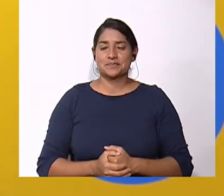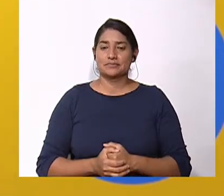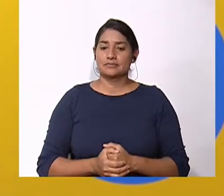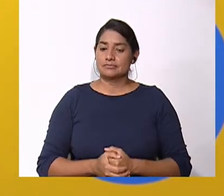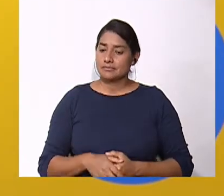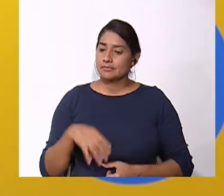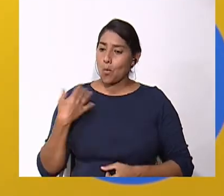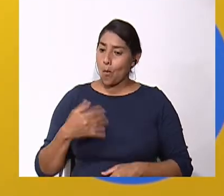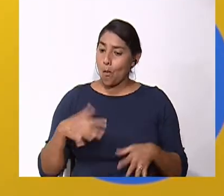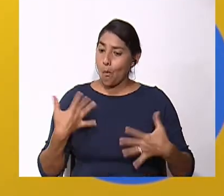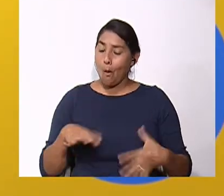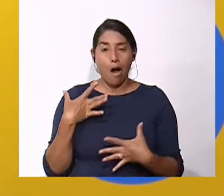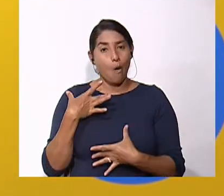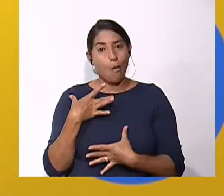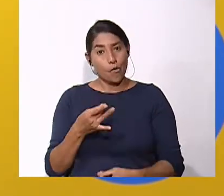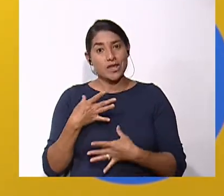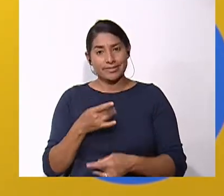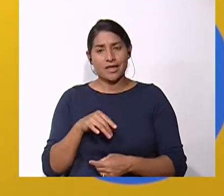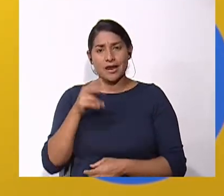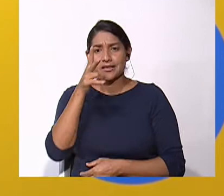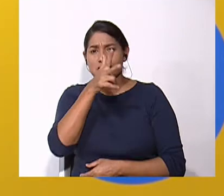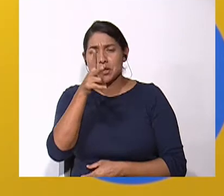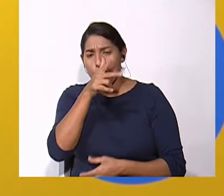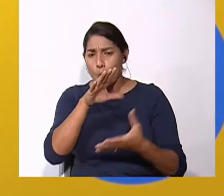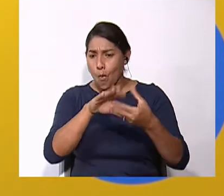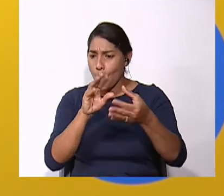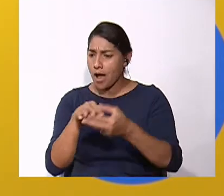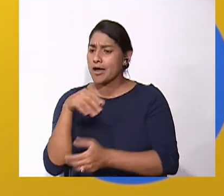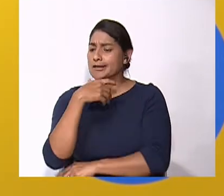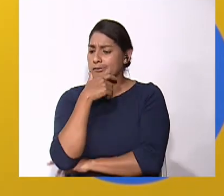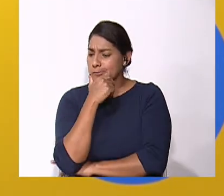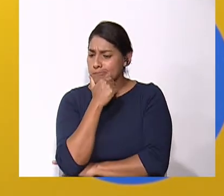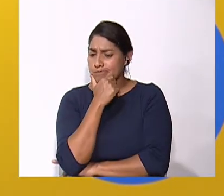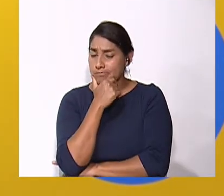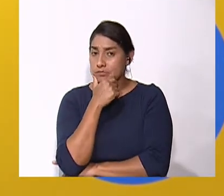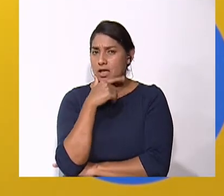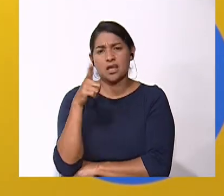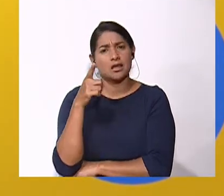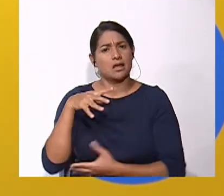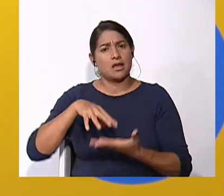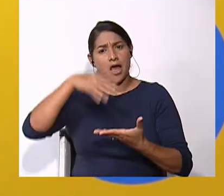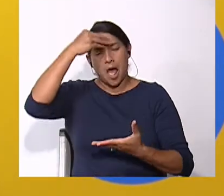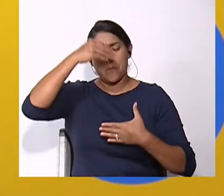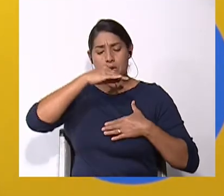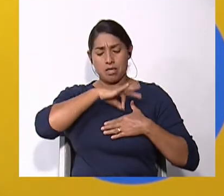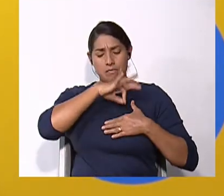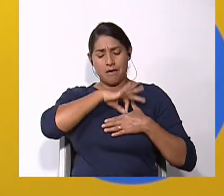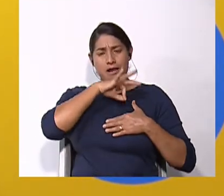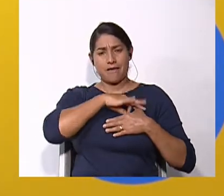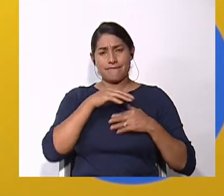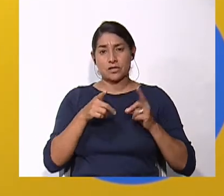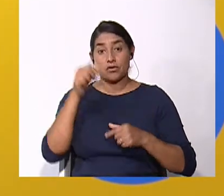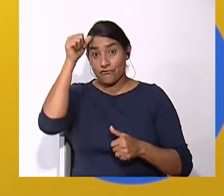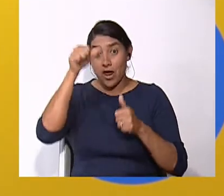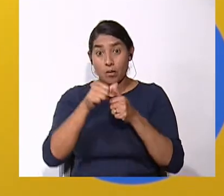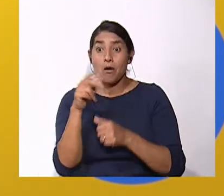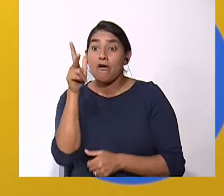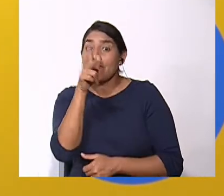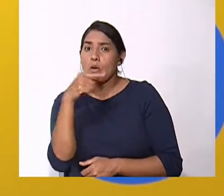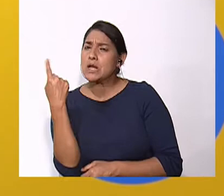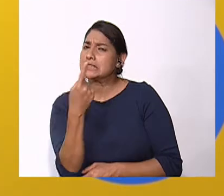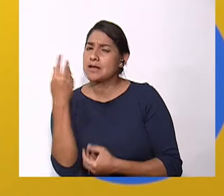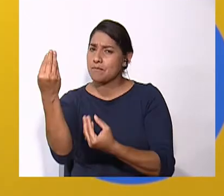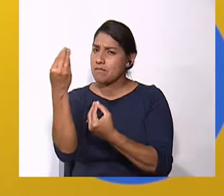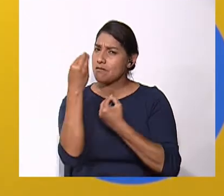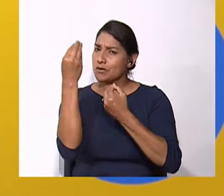Qué interesante esta fábula. Y la moraleja, recordemos que la fábula siempre trae